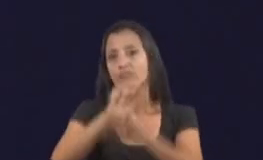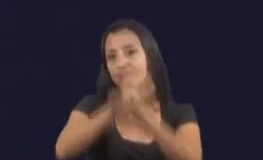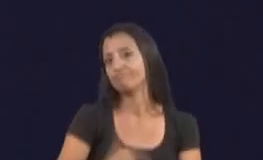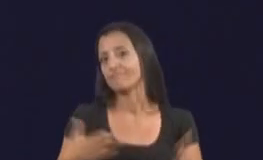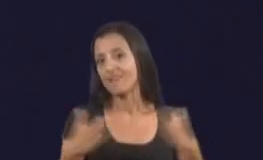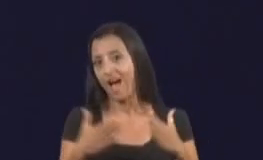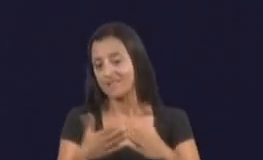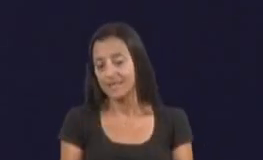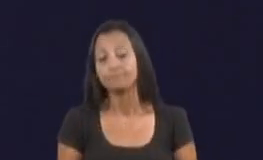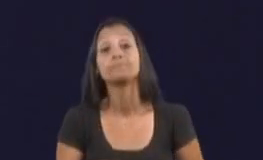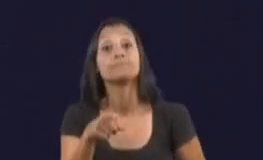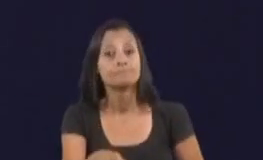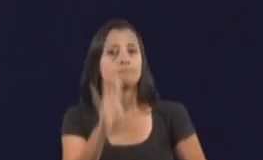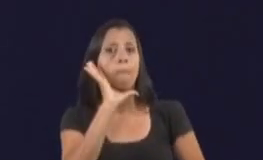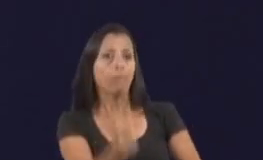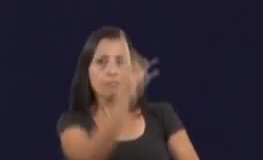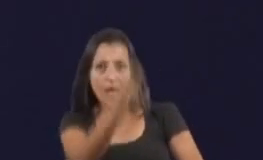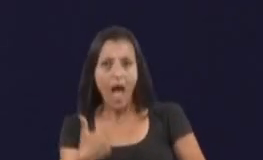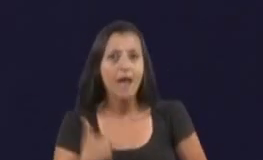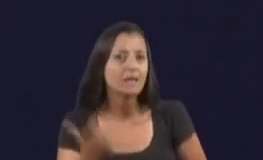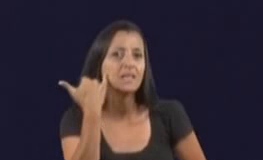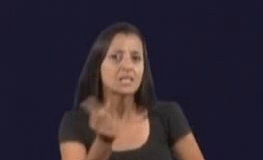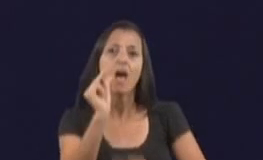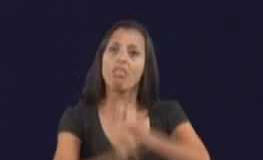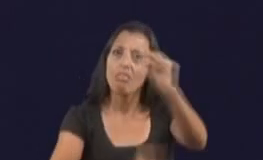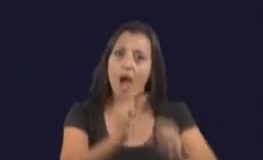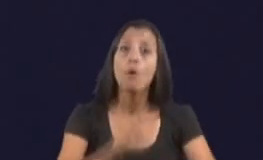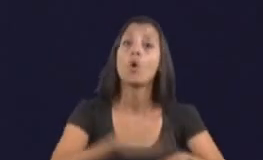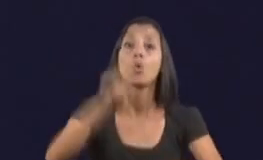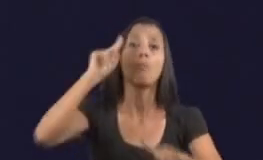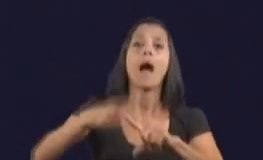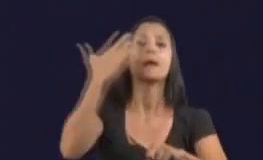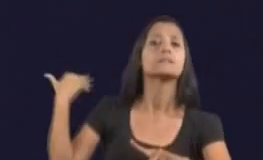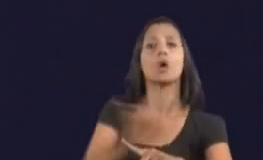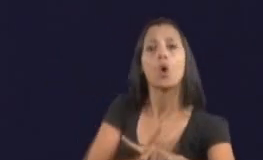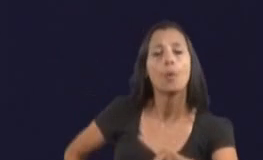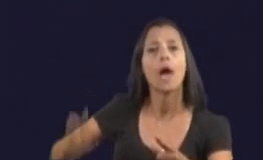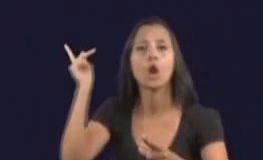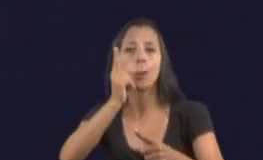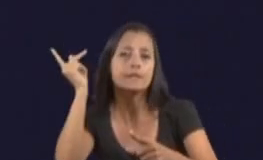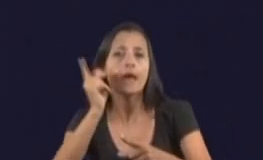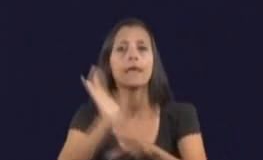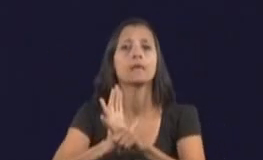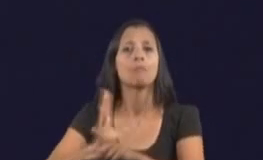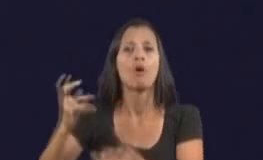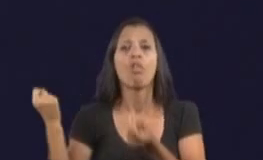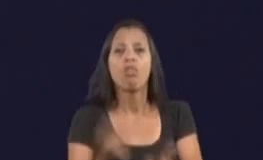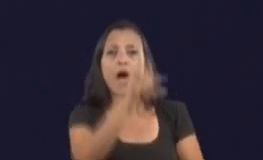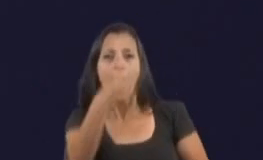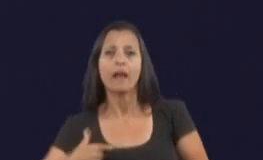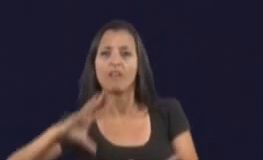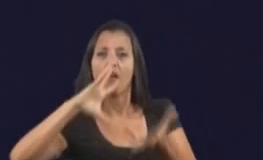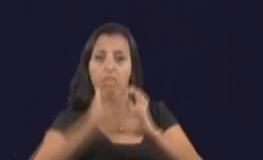cosa: la Argentina está saliendo del pozo en el que el kirchnerismo y el chamanismo económico la dejaron sumergida. Lo está